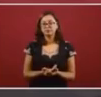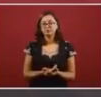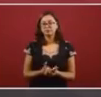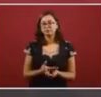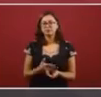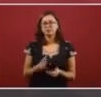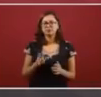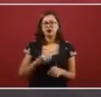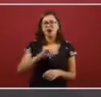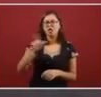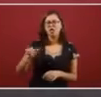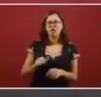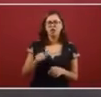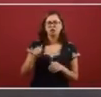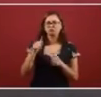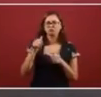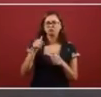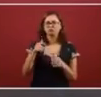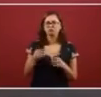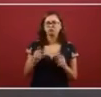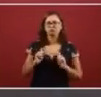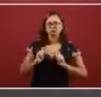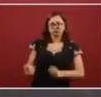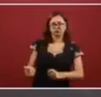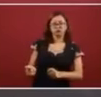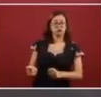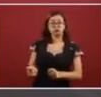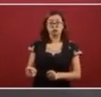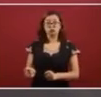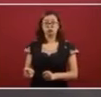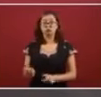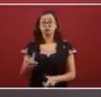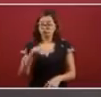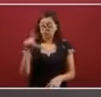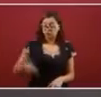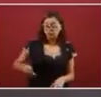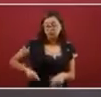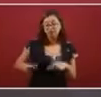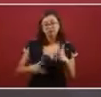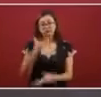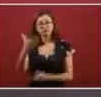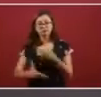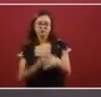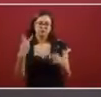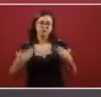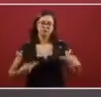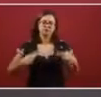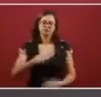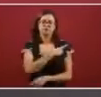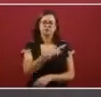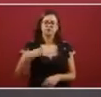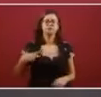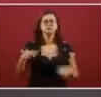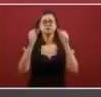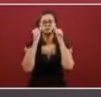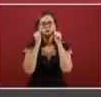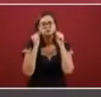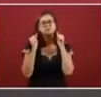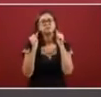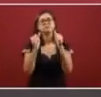desatiende de su responsabilidad. El servidor público tiene que estar muy atento y